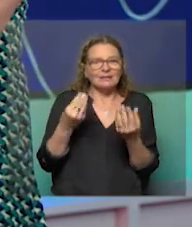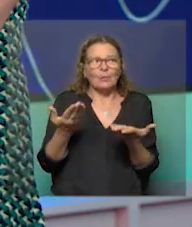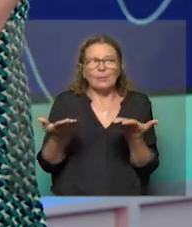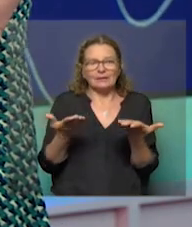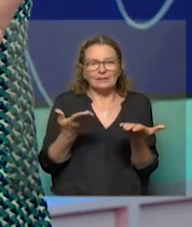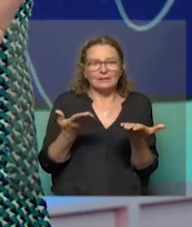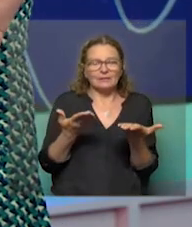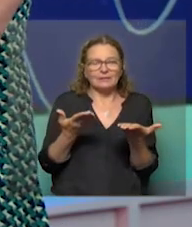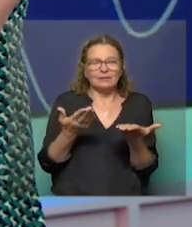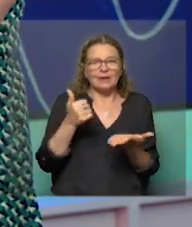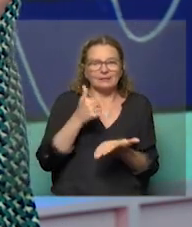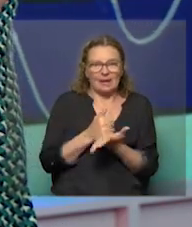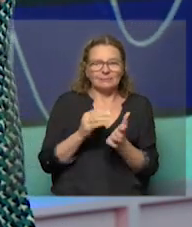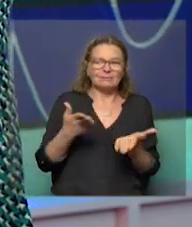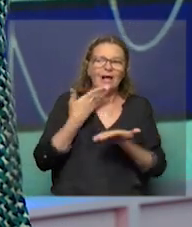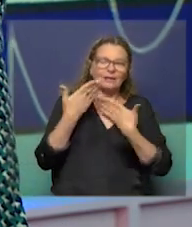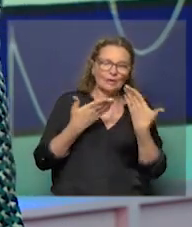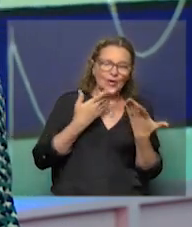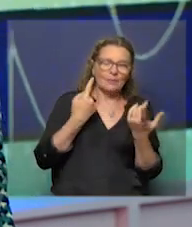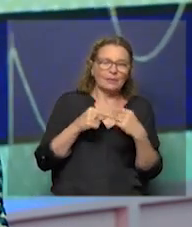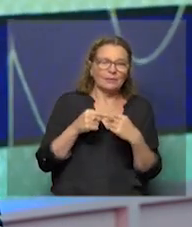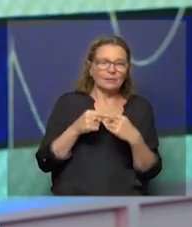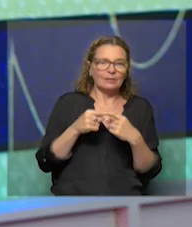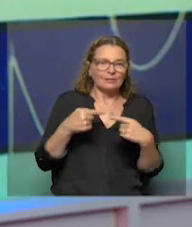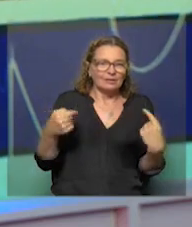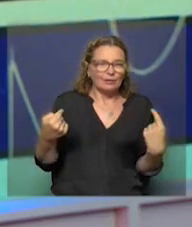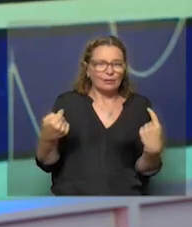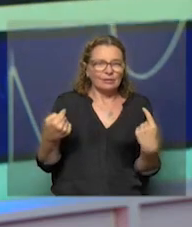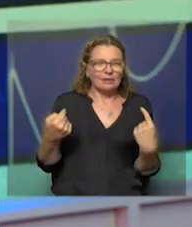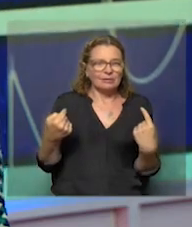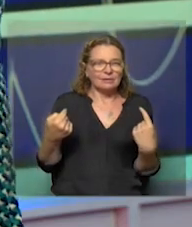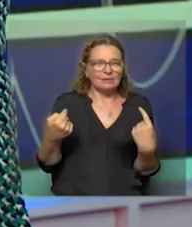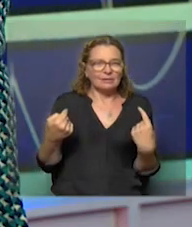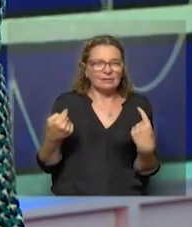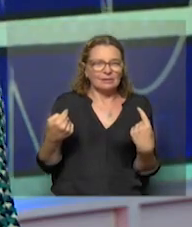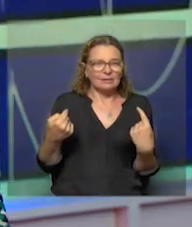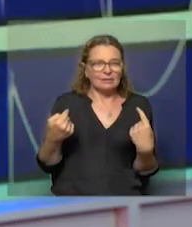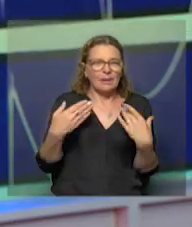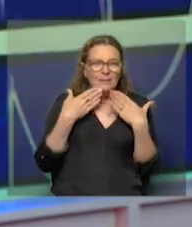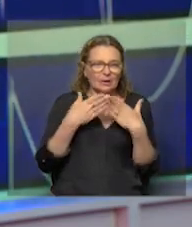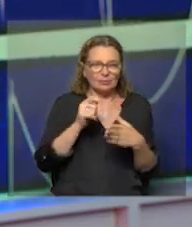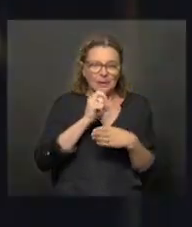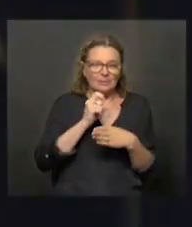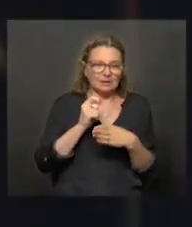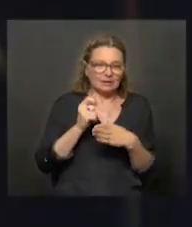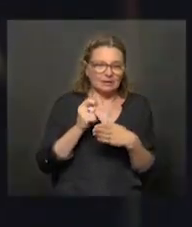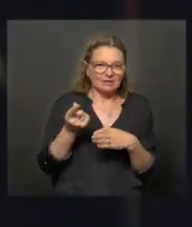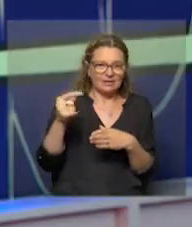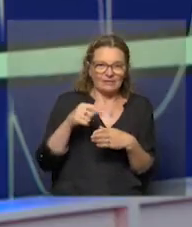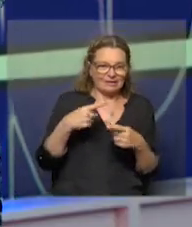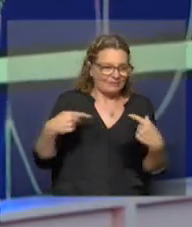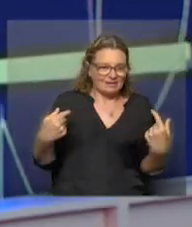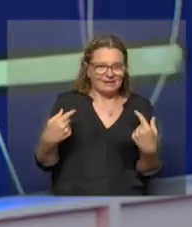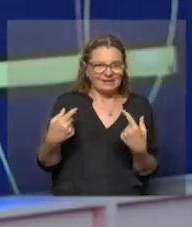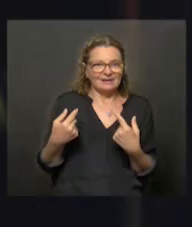Obviamente Volumen estará presente, pero van a ver algunas cosas más. Esta es la clásica pregunta de periodista, que es, ¿se vienen cositas,